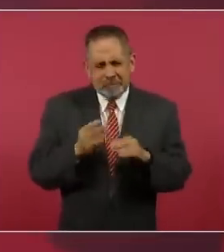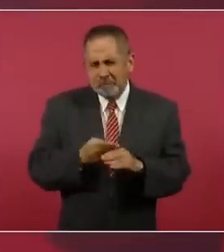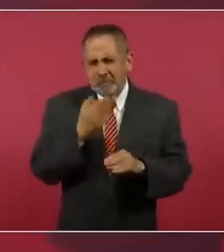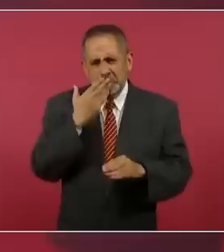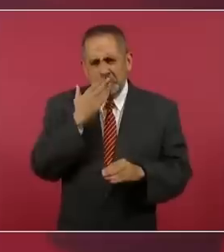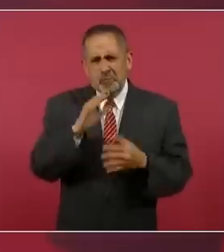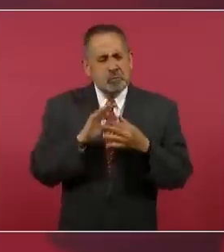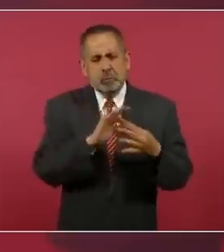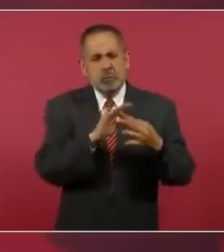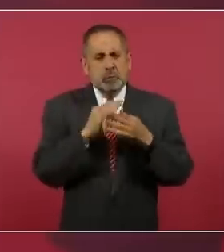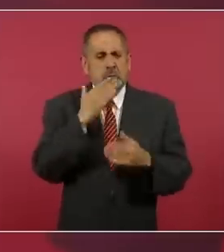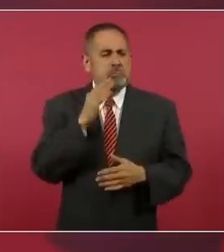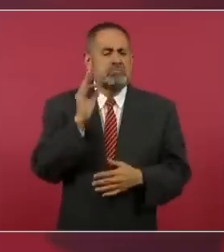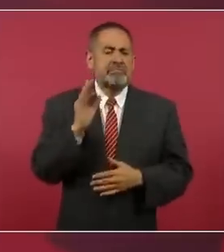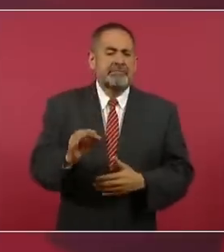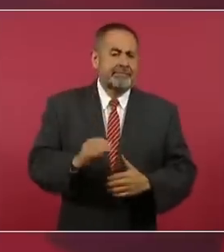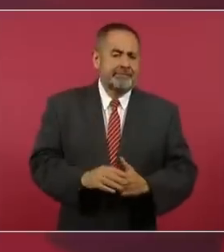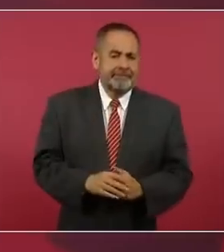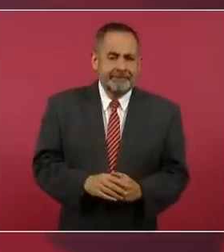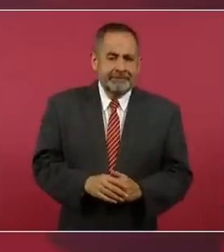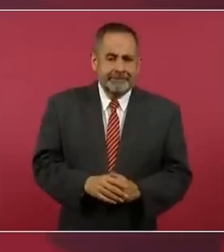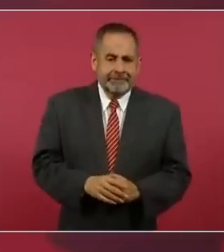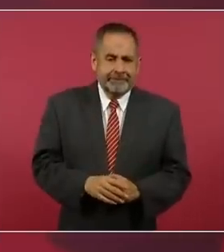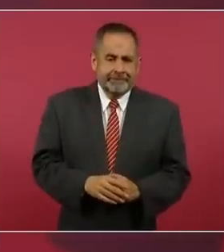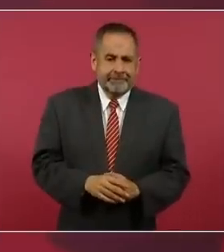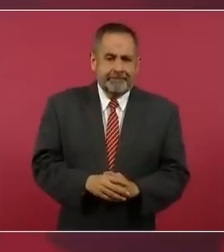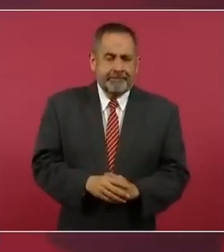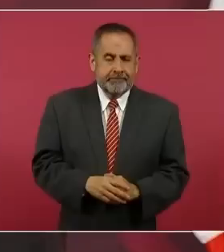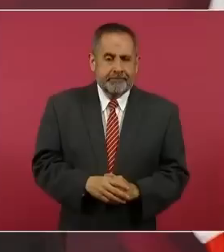muy, muy buena.